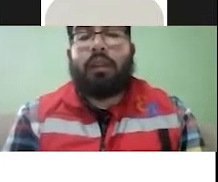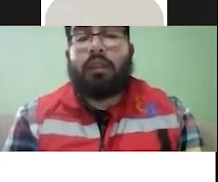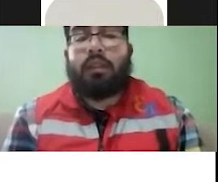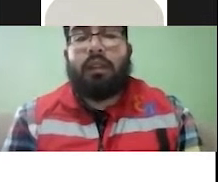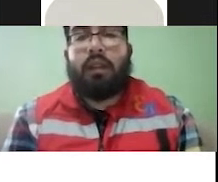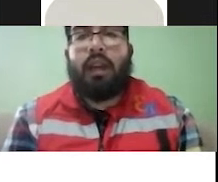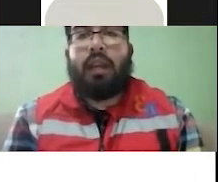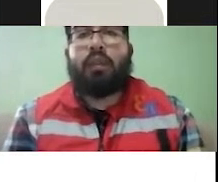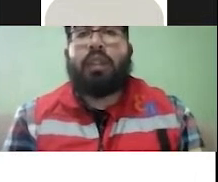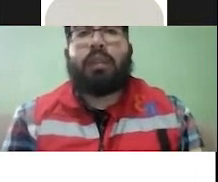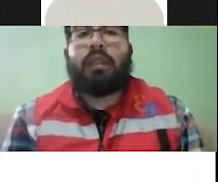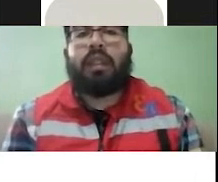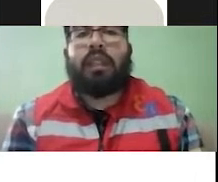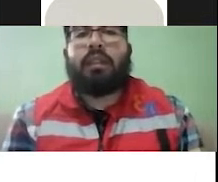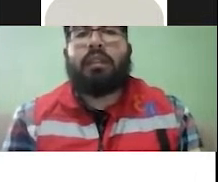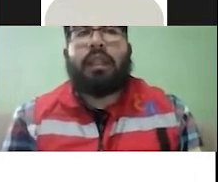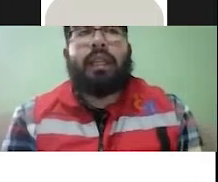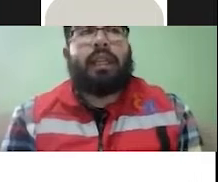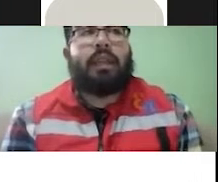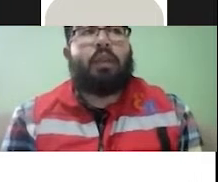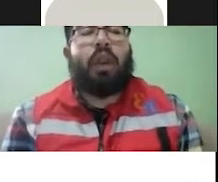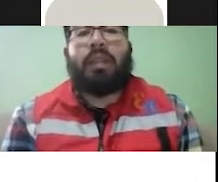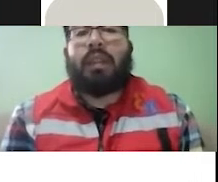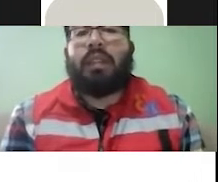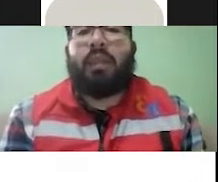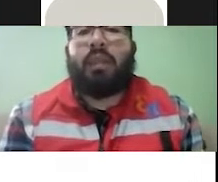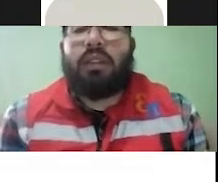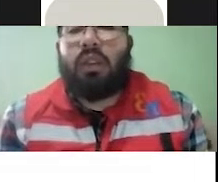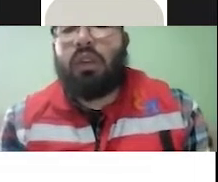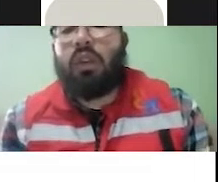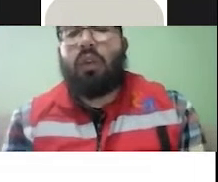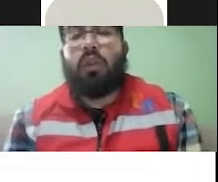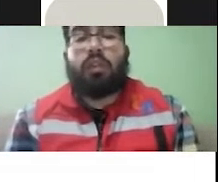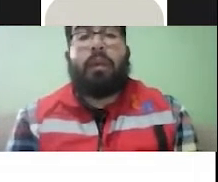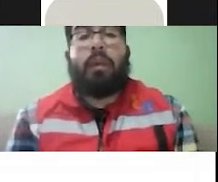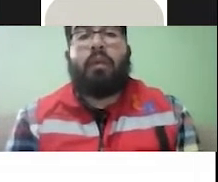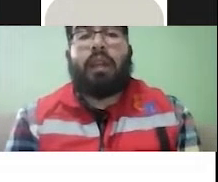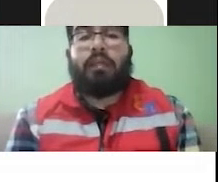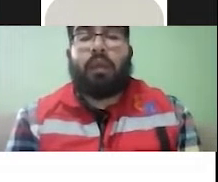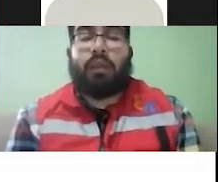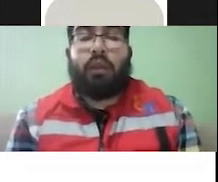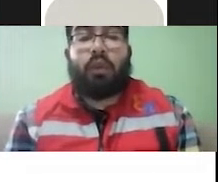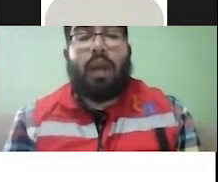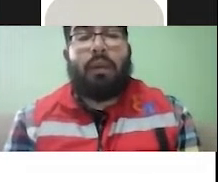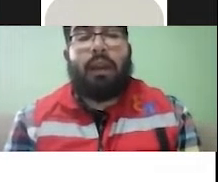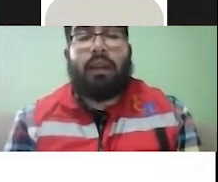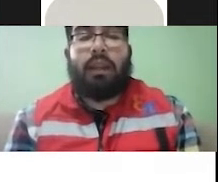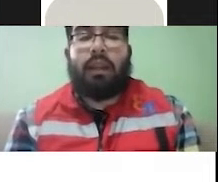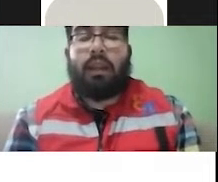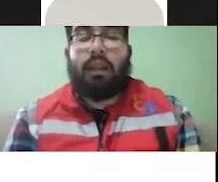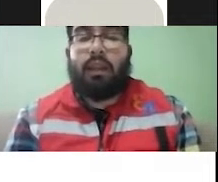problema. Entonces, hay muchas personas que quizás por la misma desesperación no saben cómo abrirlas porque pues solo es una